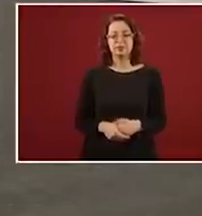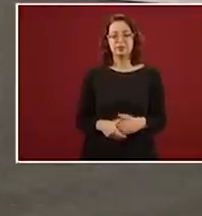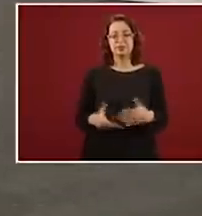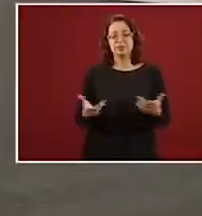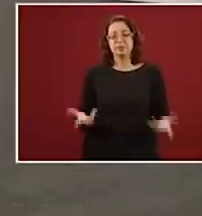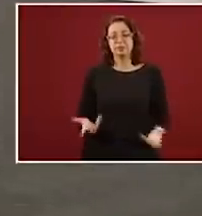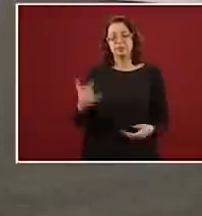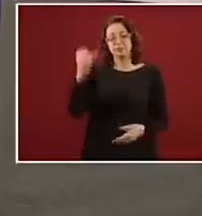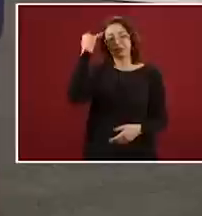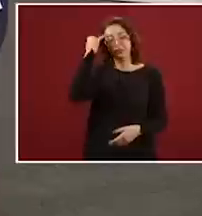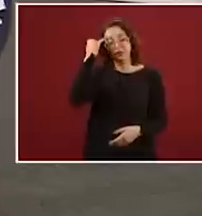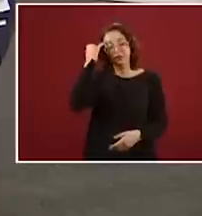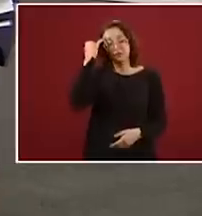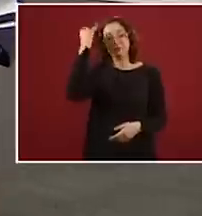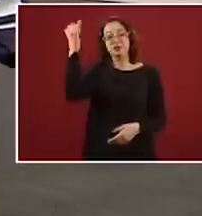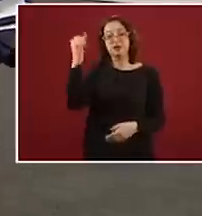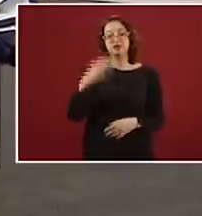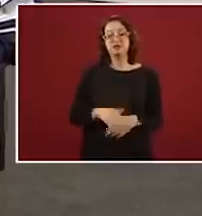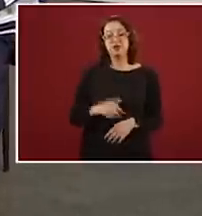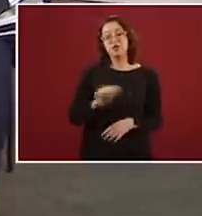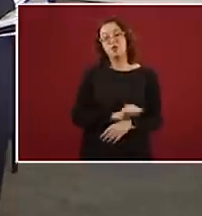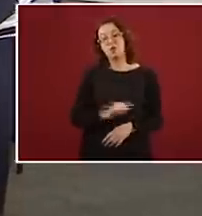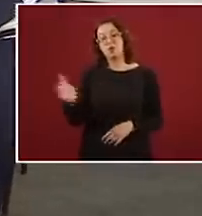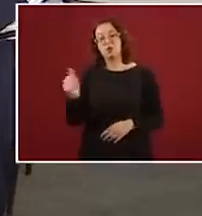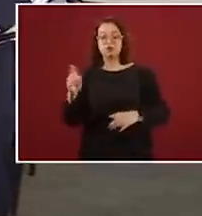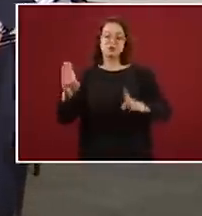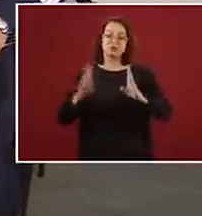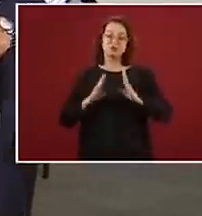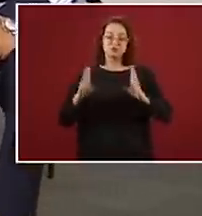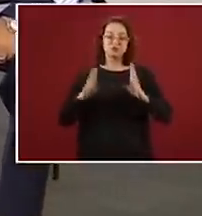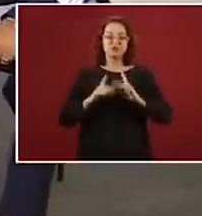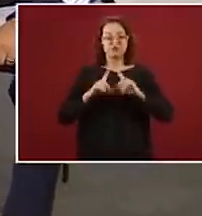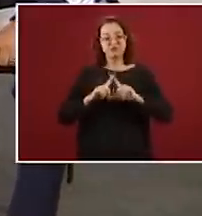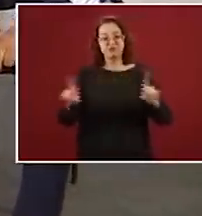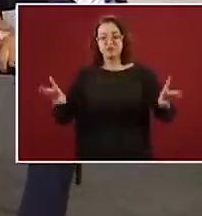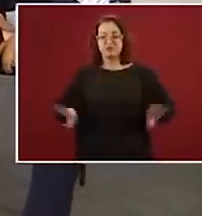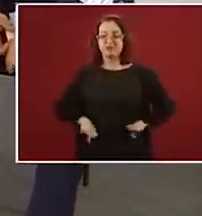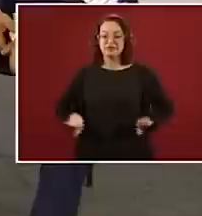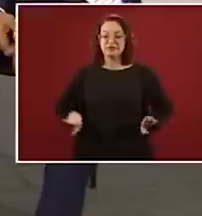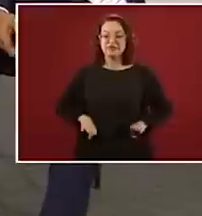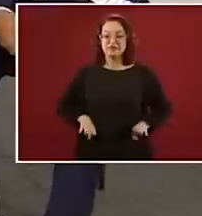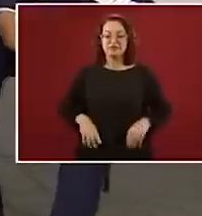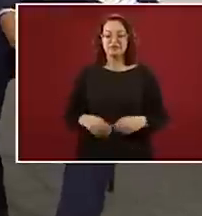Imagínense si fuese otro ejército, el nuestro.